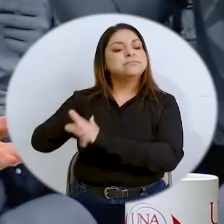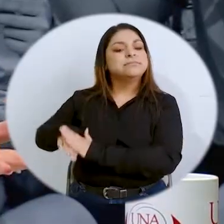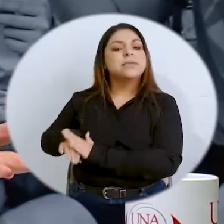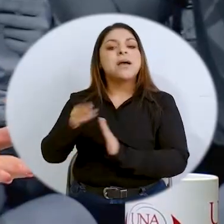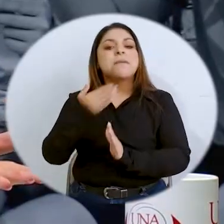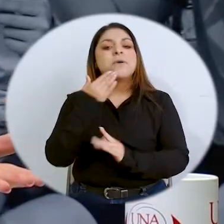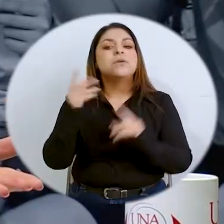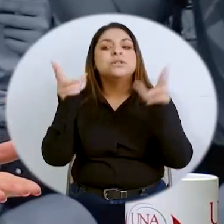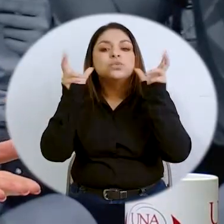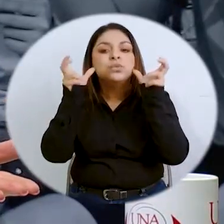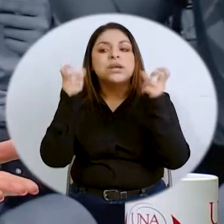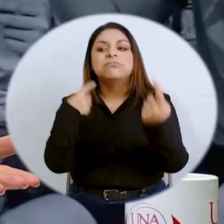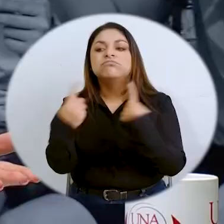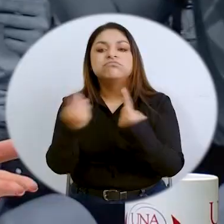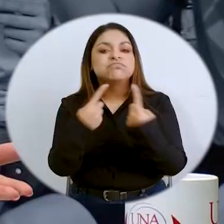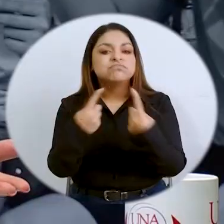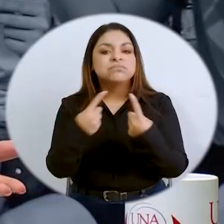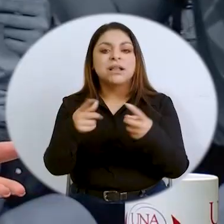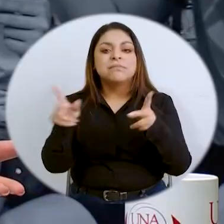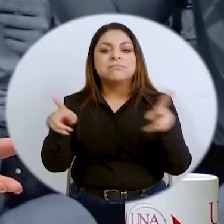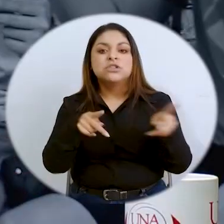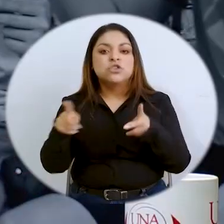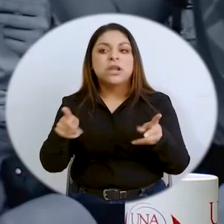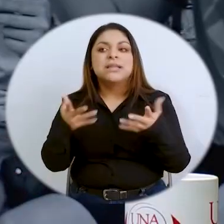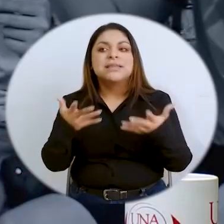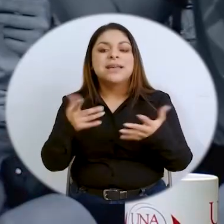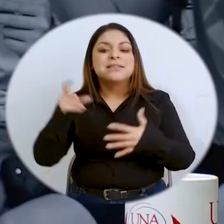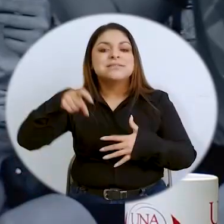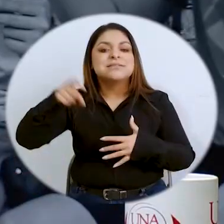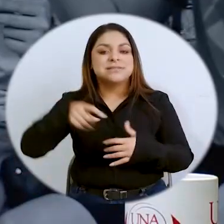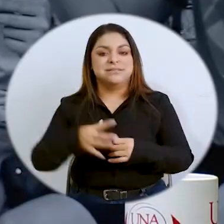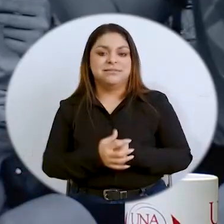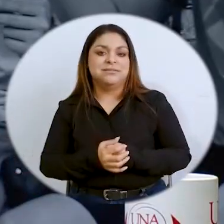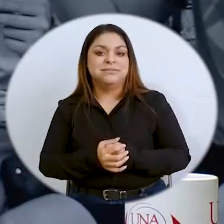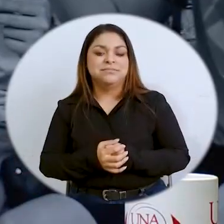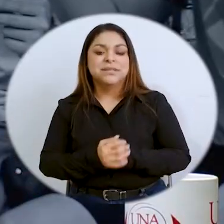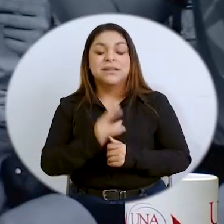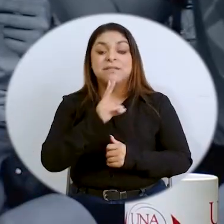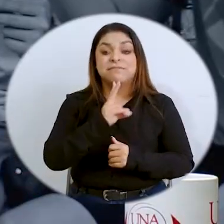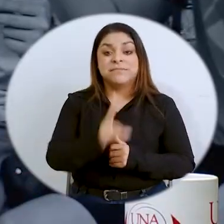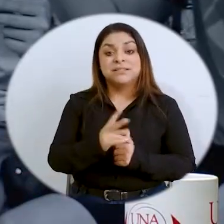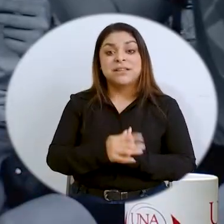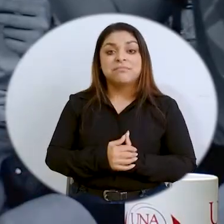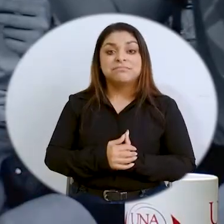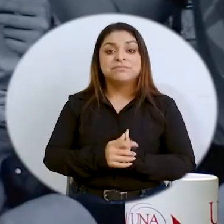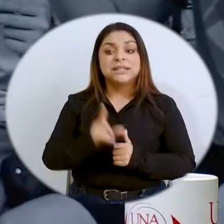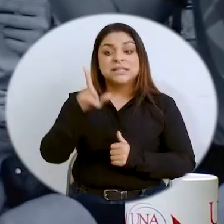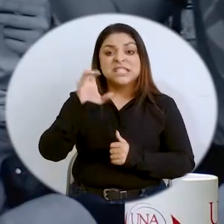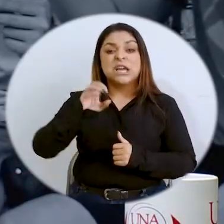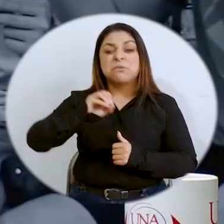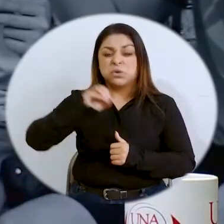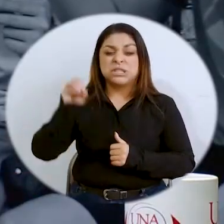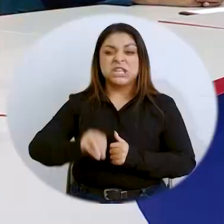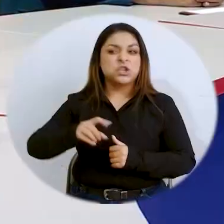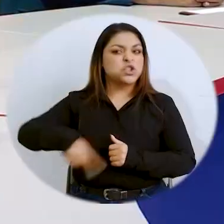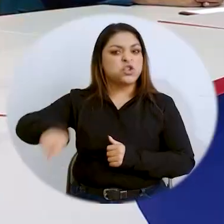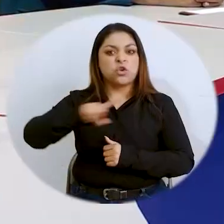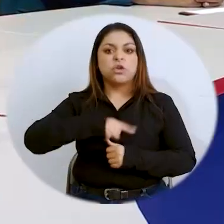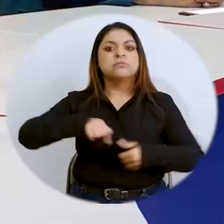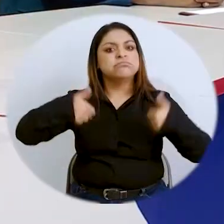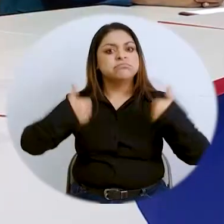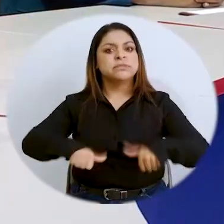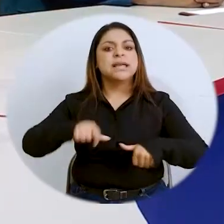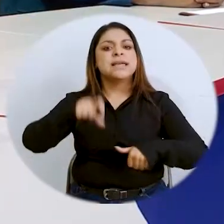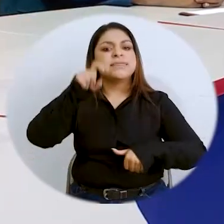la gente le está preocupando? Y porque en definitiva yo pienso que el 100% de la población está de acuerdo